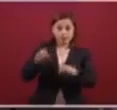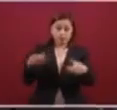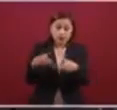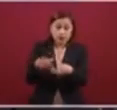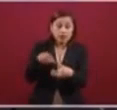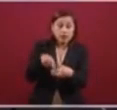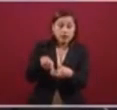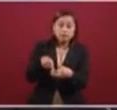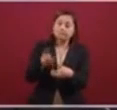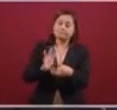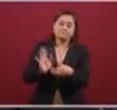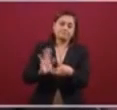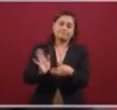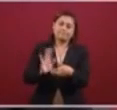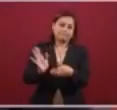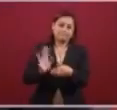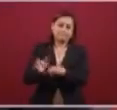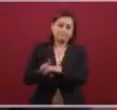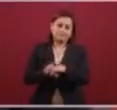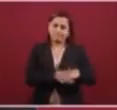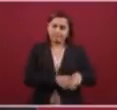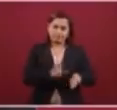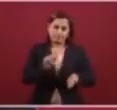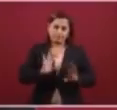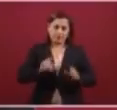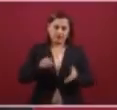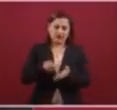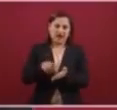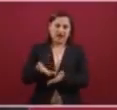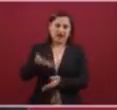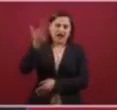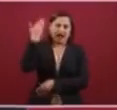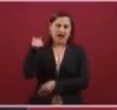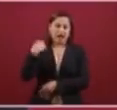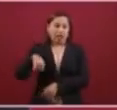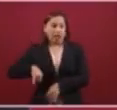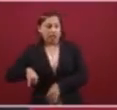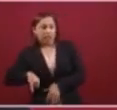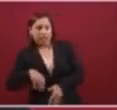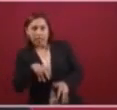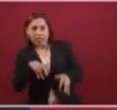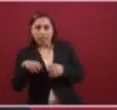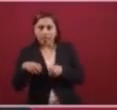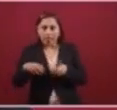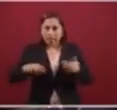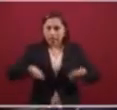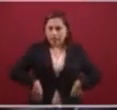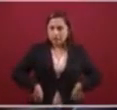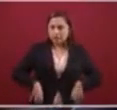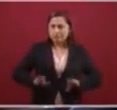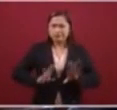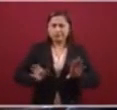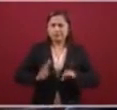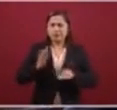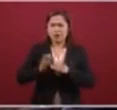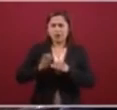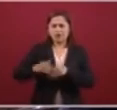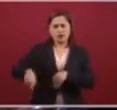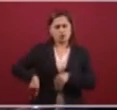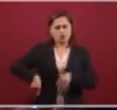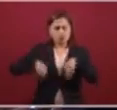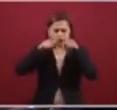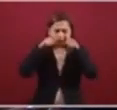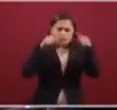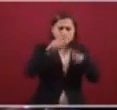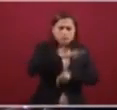minoría rapaz como era antes ya cambiaron las cosas y lo